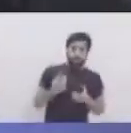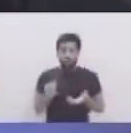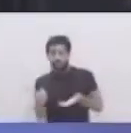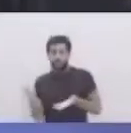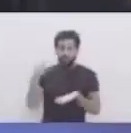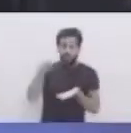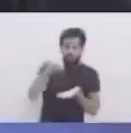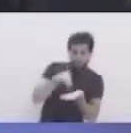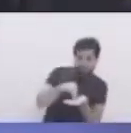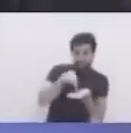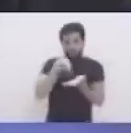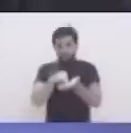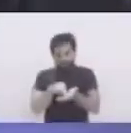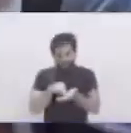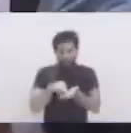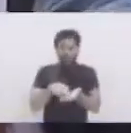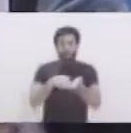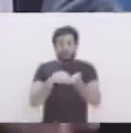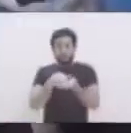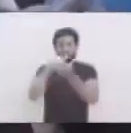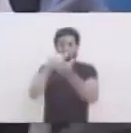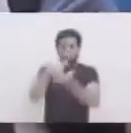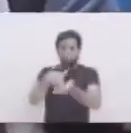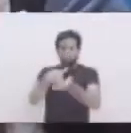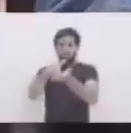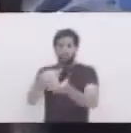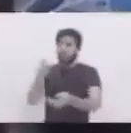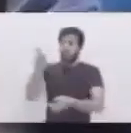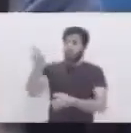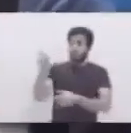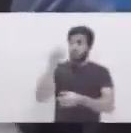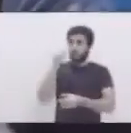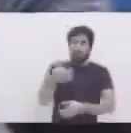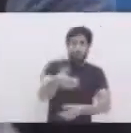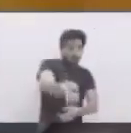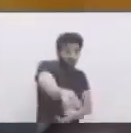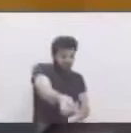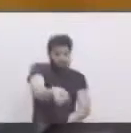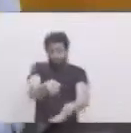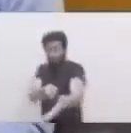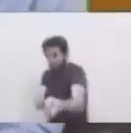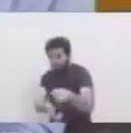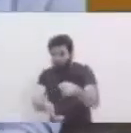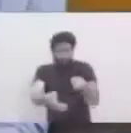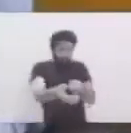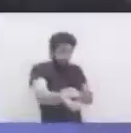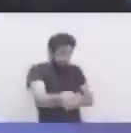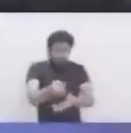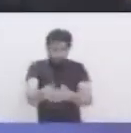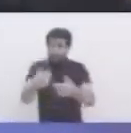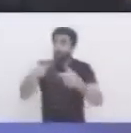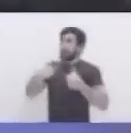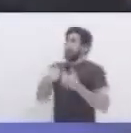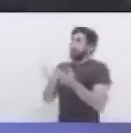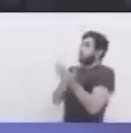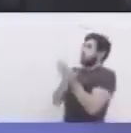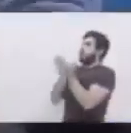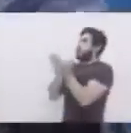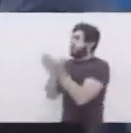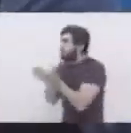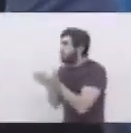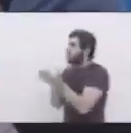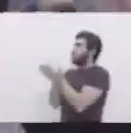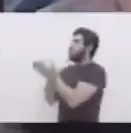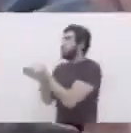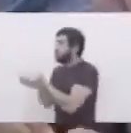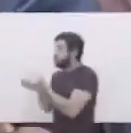del otro lado comenzó a jalar. Ayúdenme a jalar. ¡Fua, fua! Y Graciela se iba moviendo. Y allá iba el niño jalando de